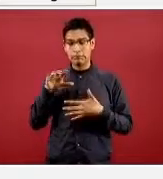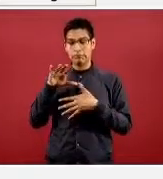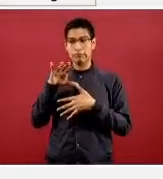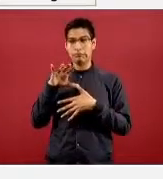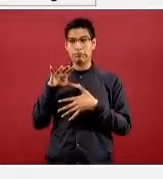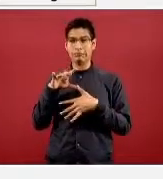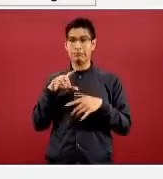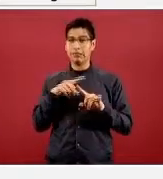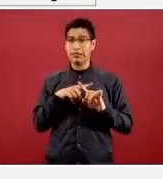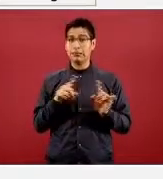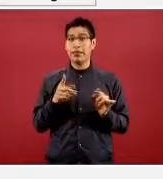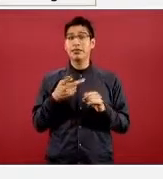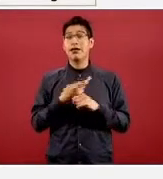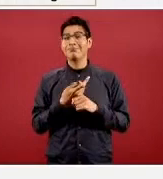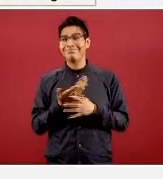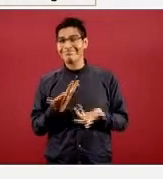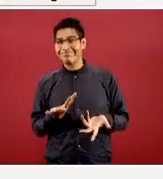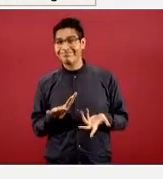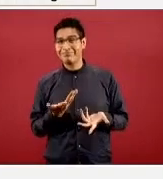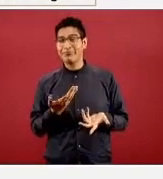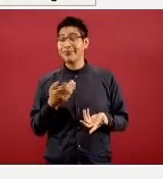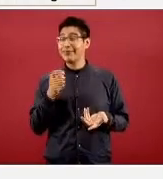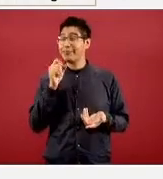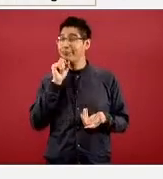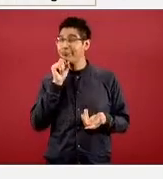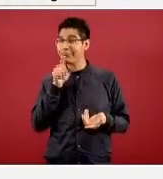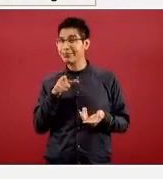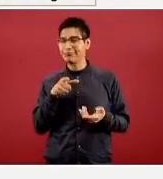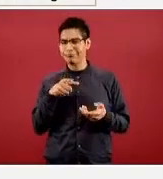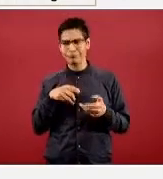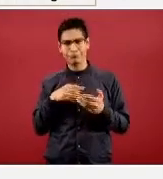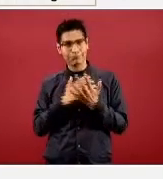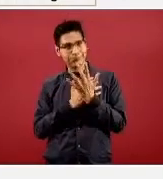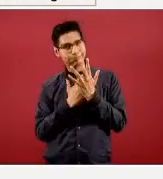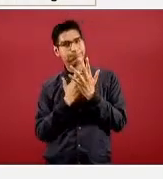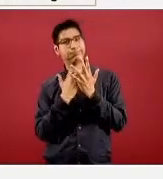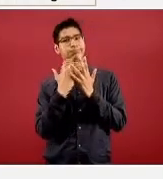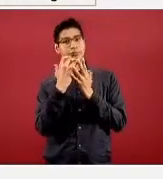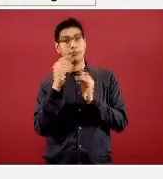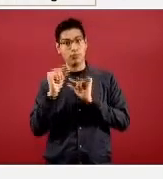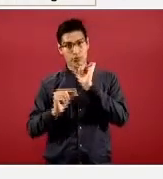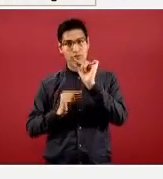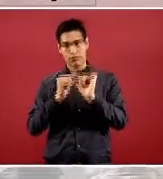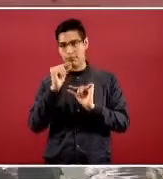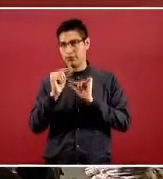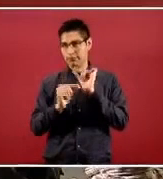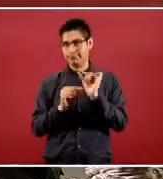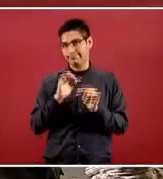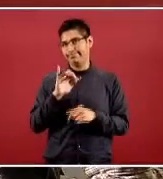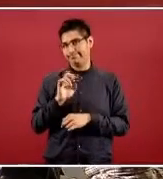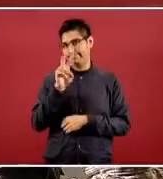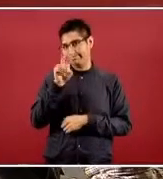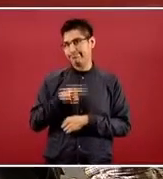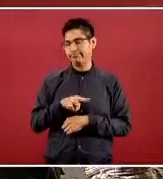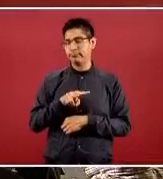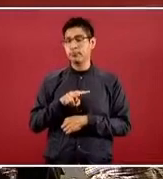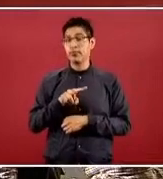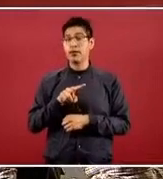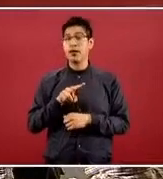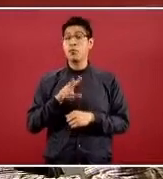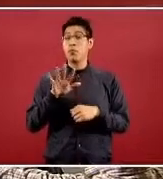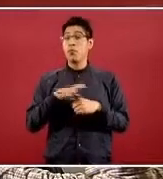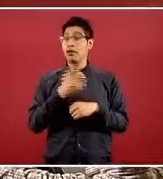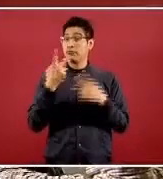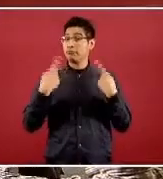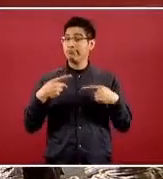una transmisión más reciente, pero que también tiene una tendencia ascendente, la región de las Américas, ¿no? Acotando que la gran cantidad